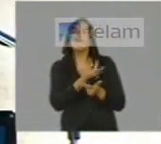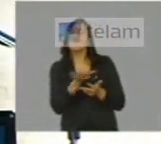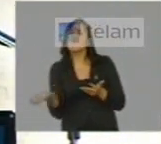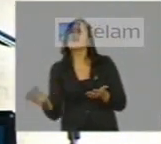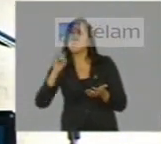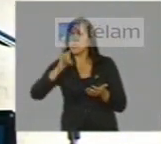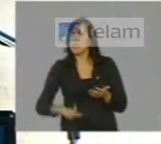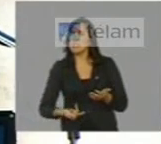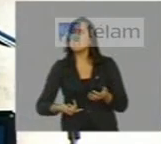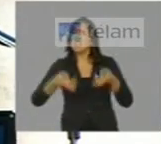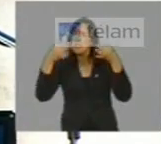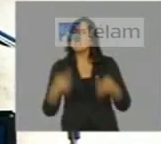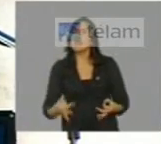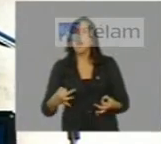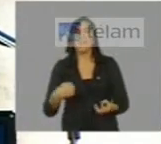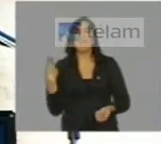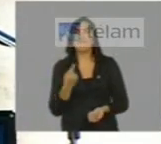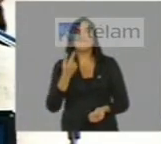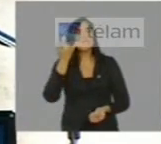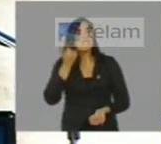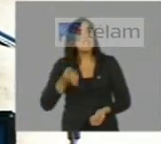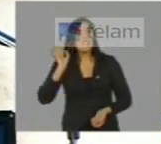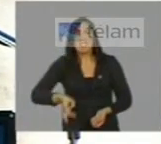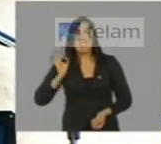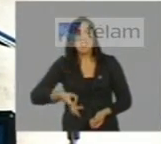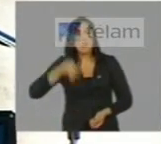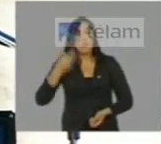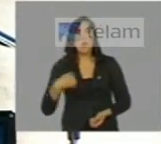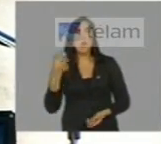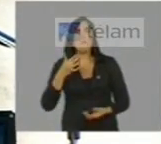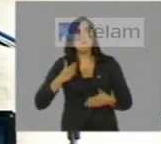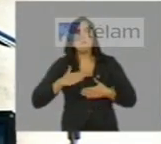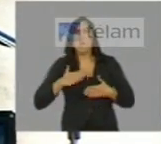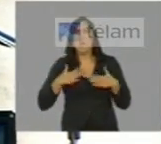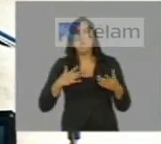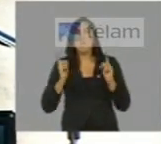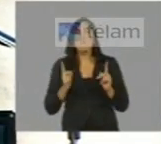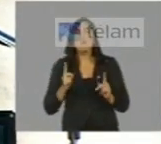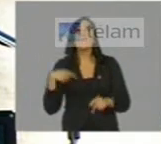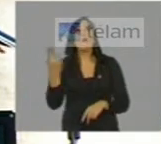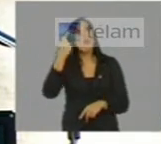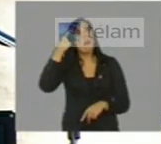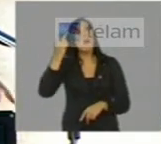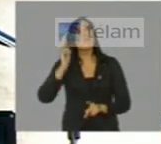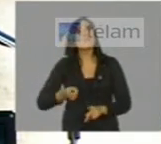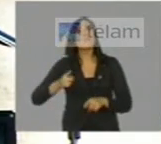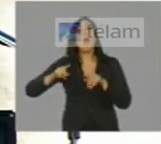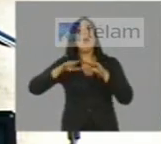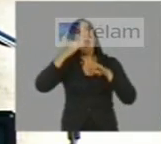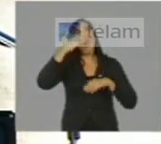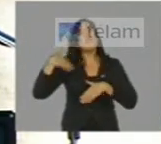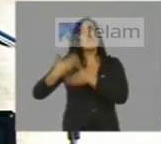es absolutamente palpable y muchos en el cuero propio, fue el resultado de esas